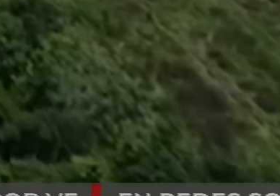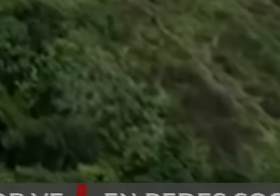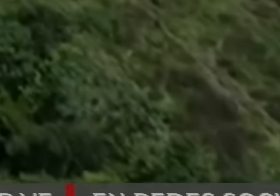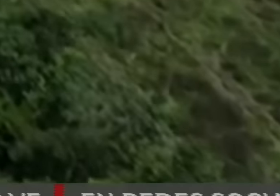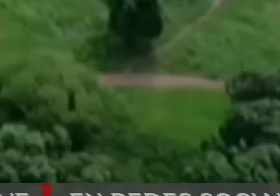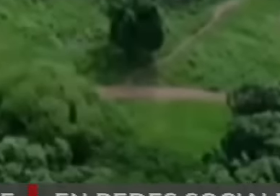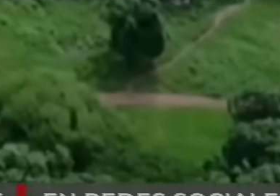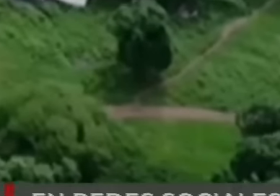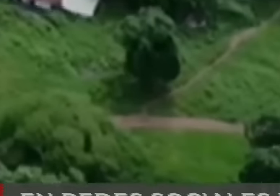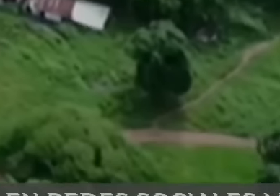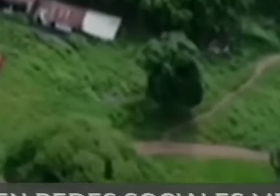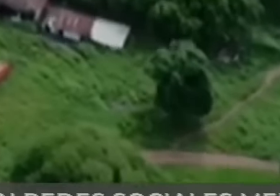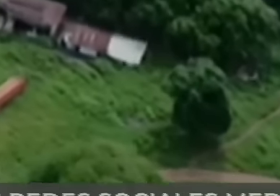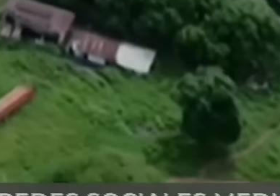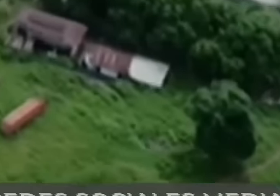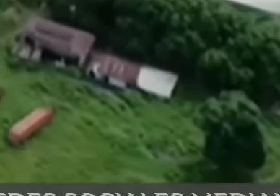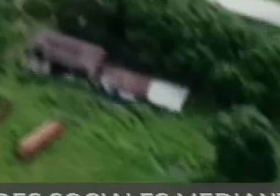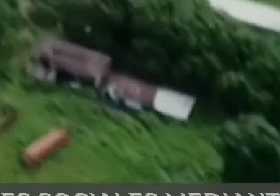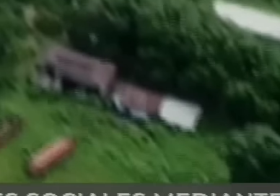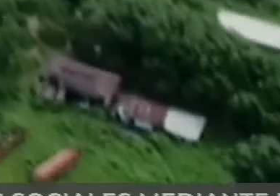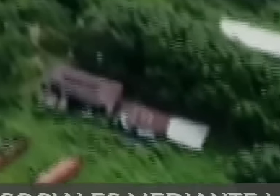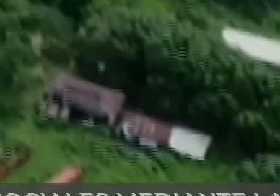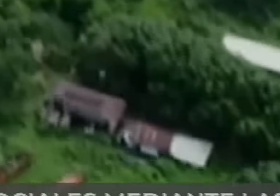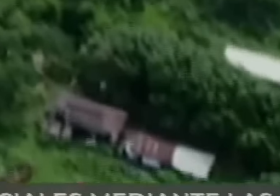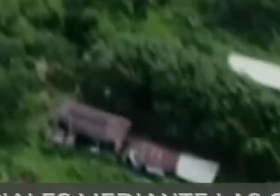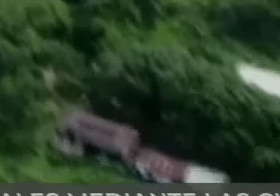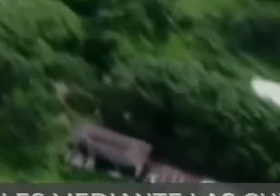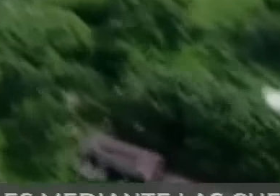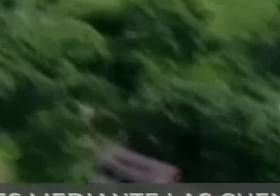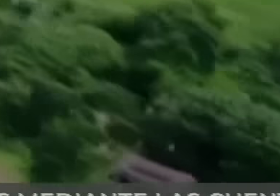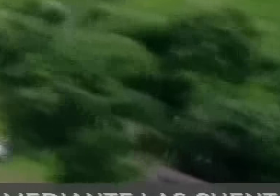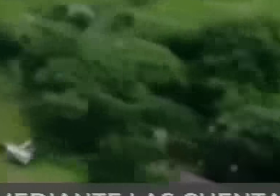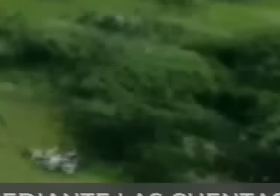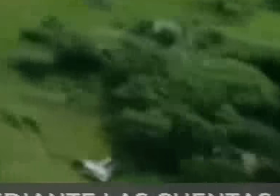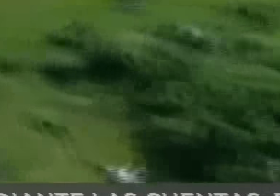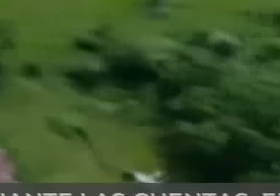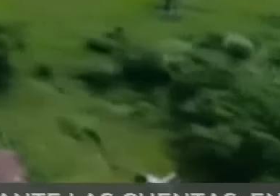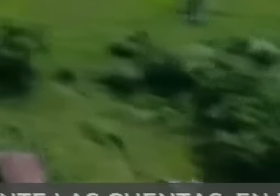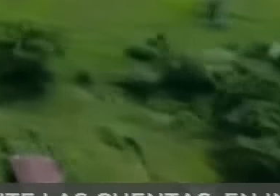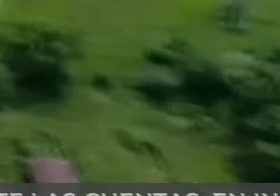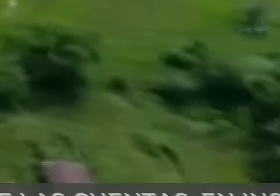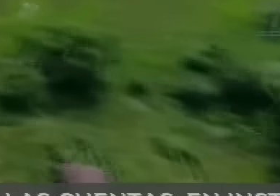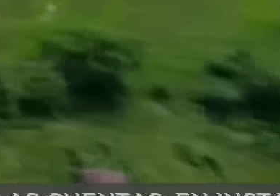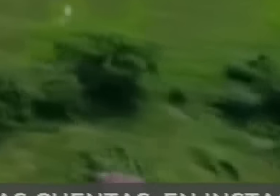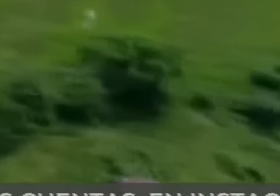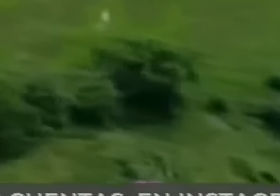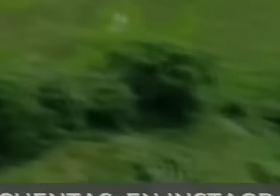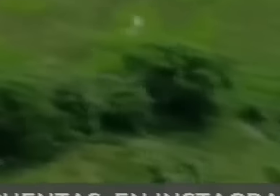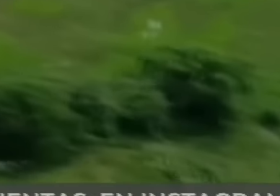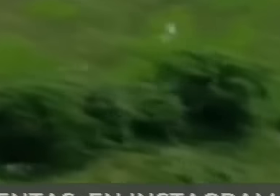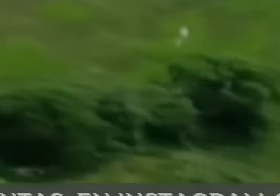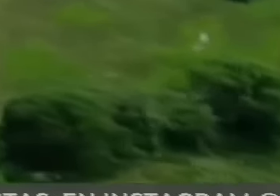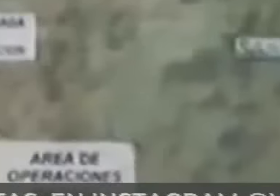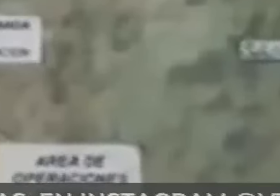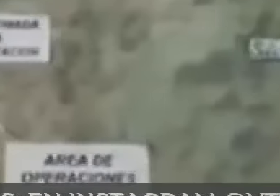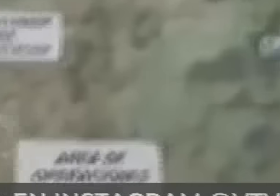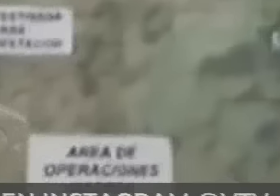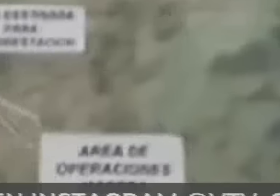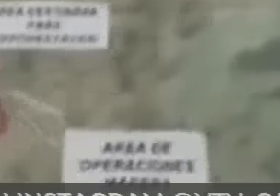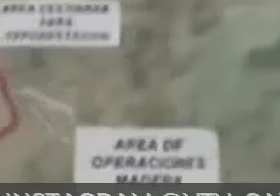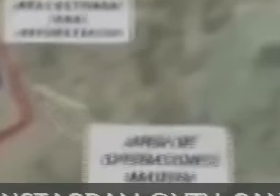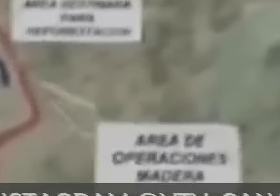un inmenso espacio de 183.000 hectáreas disponibles. Las tierras son buenas,